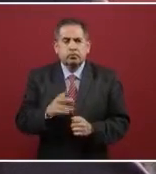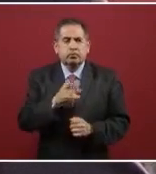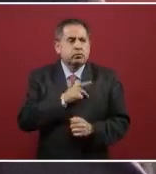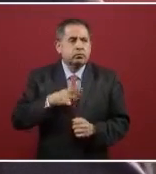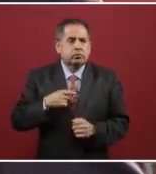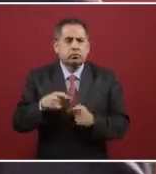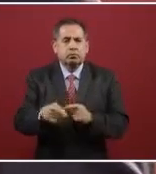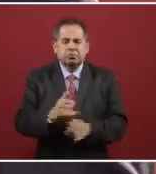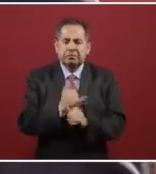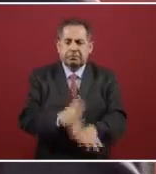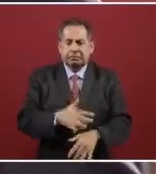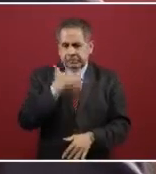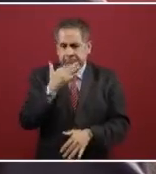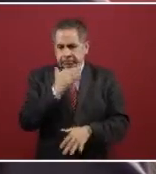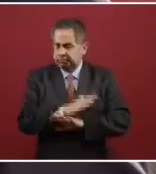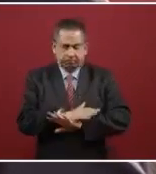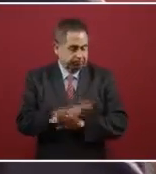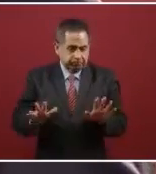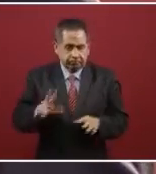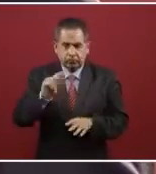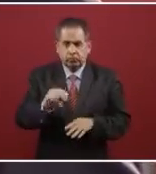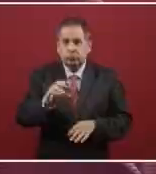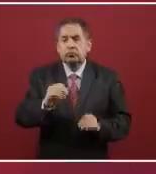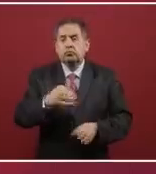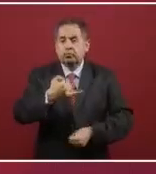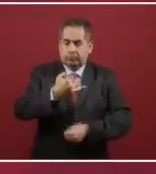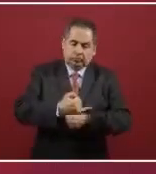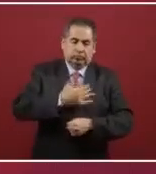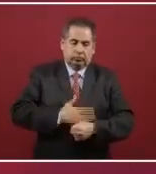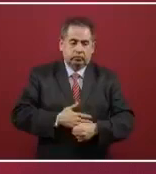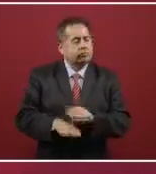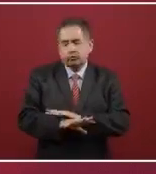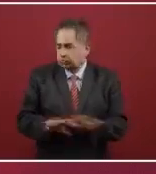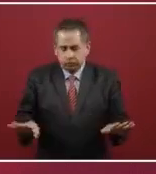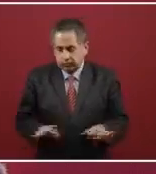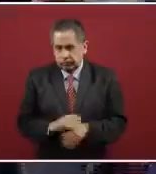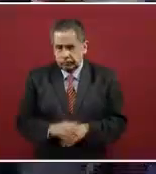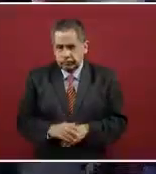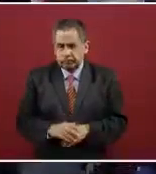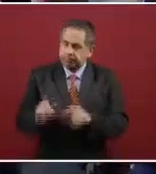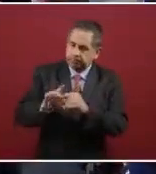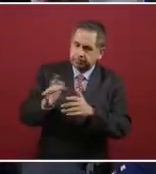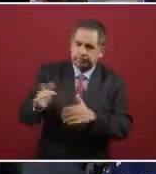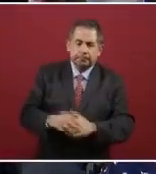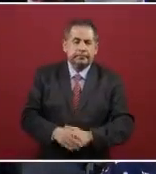trampas ni ilegalidades, ni injusticias. Eso es lo importante. Gracias.